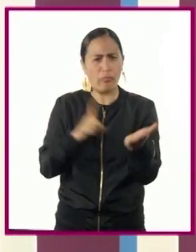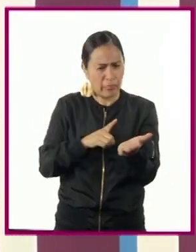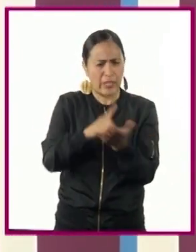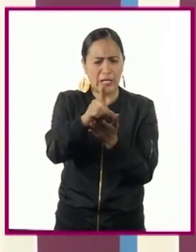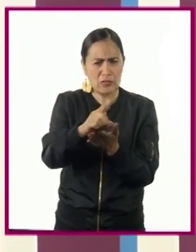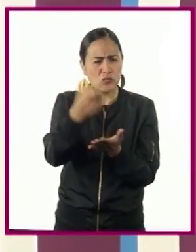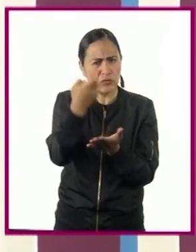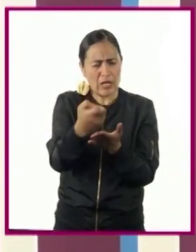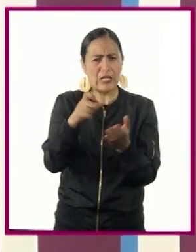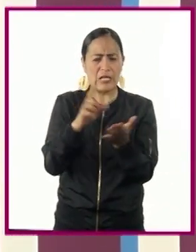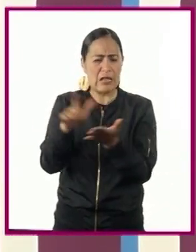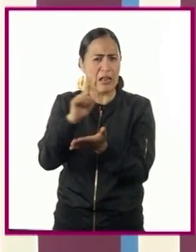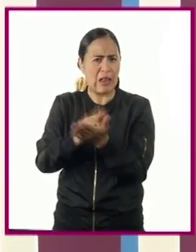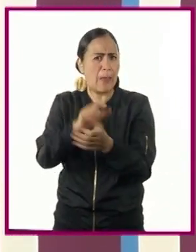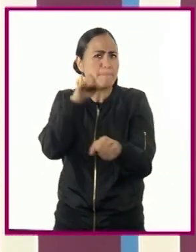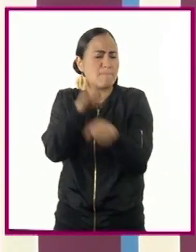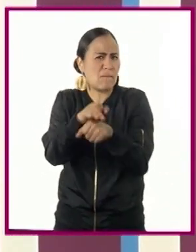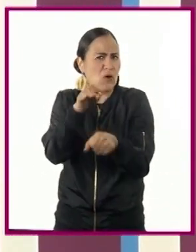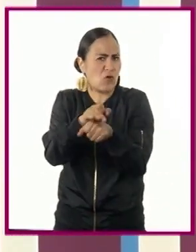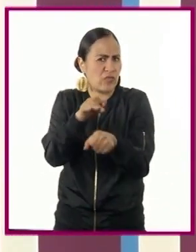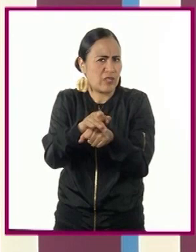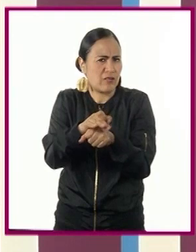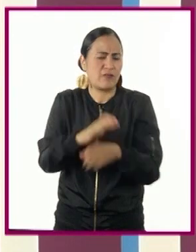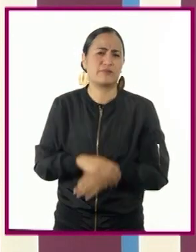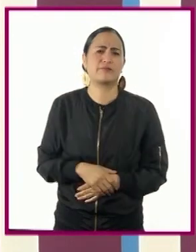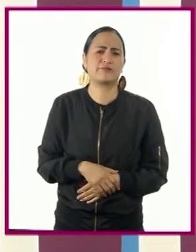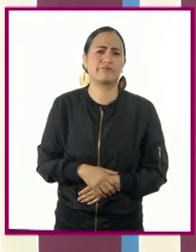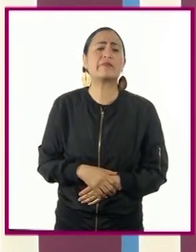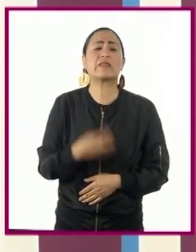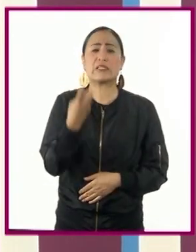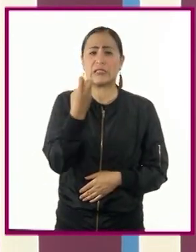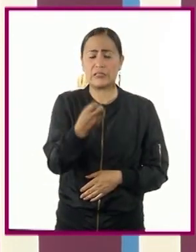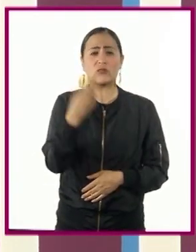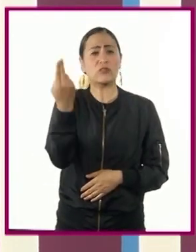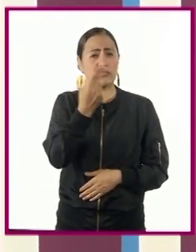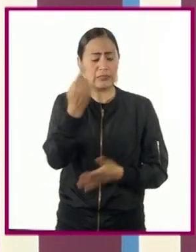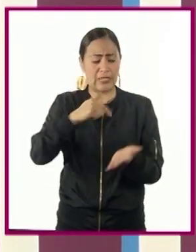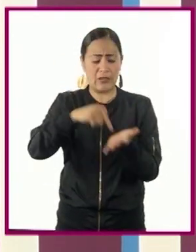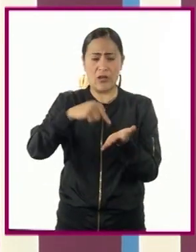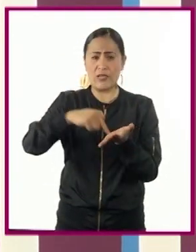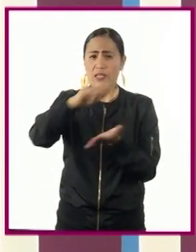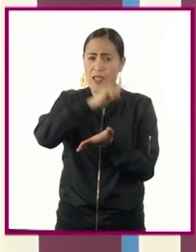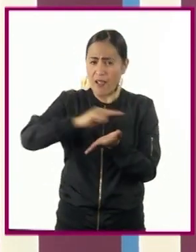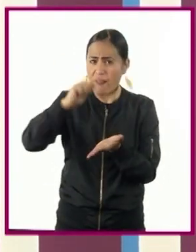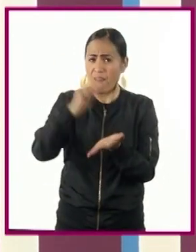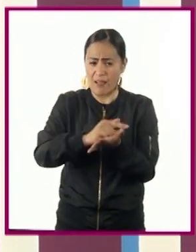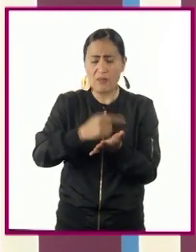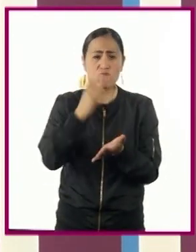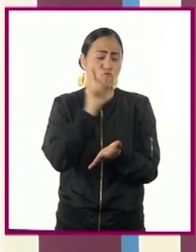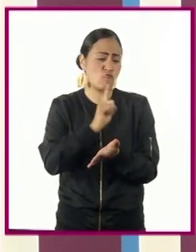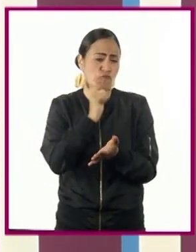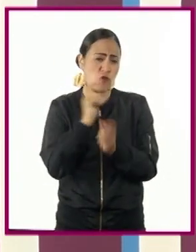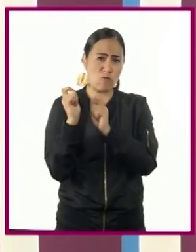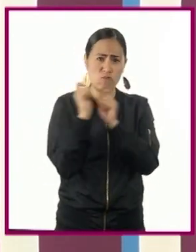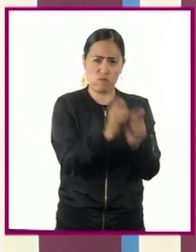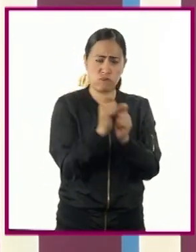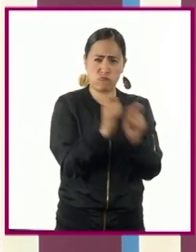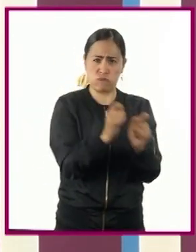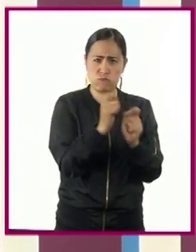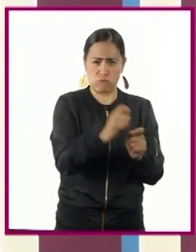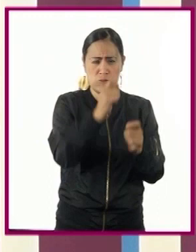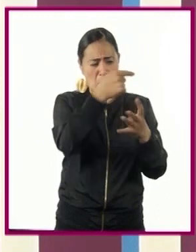asegurarle. Atendida en su debilidad, es menester que la legislación le conceda ciertos privilegios y